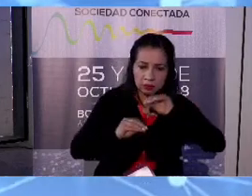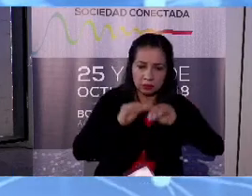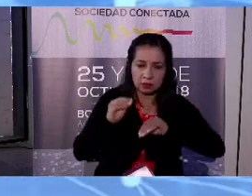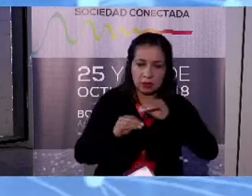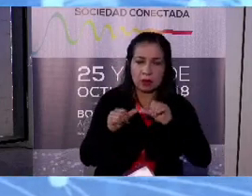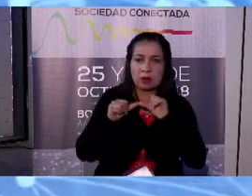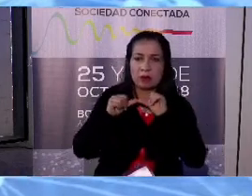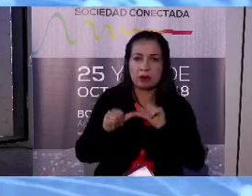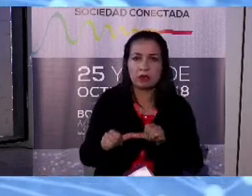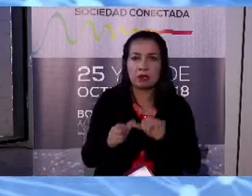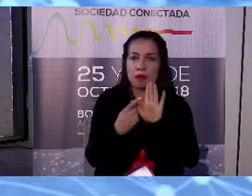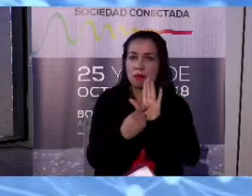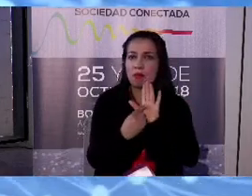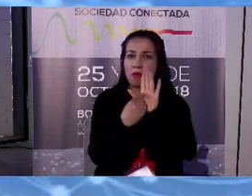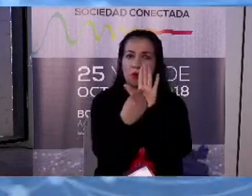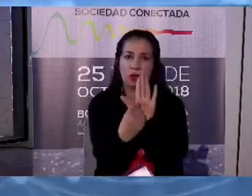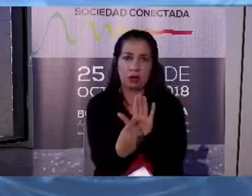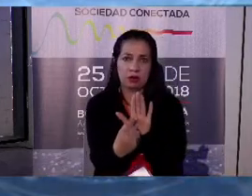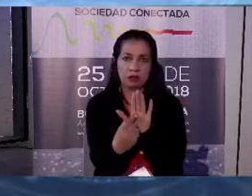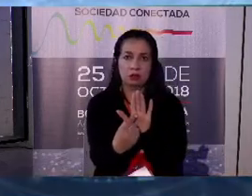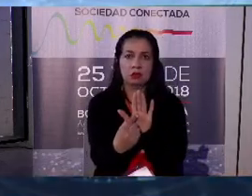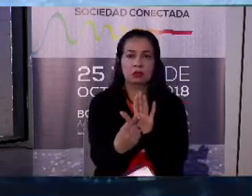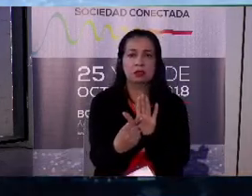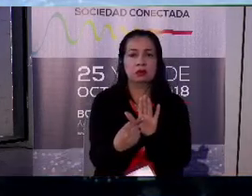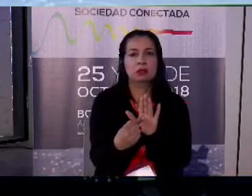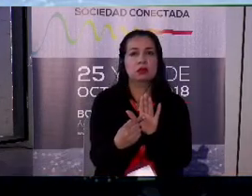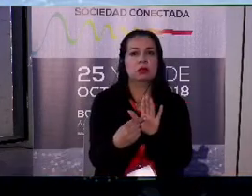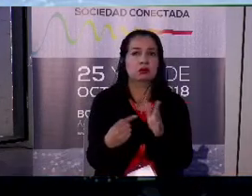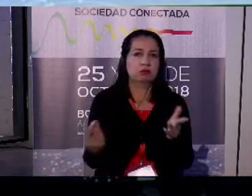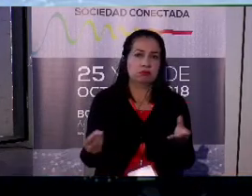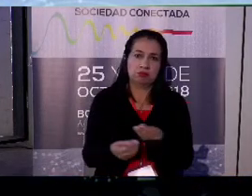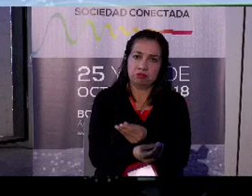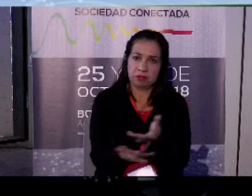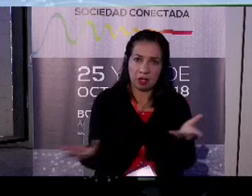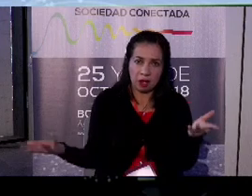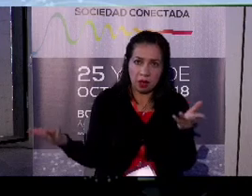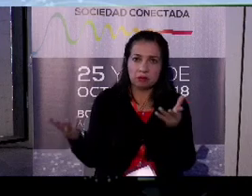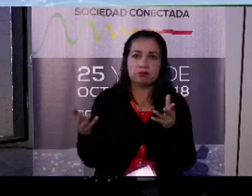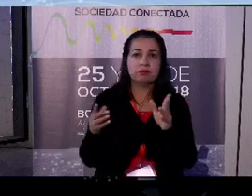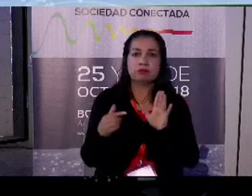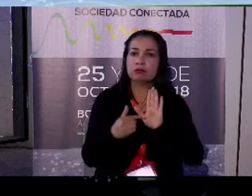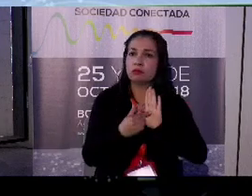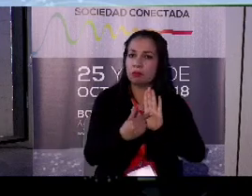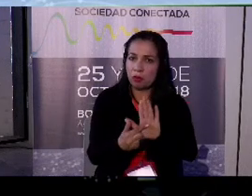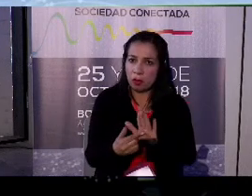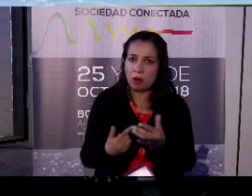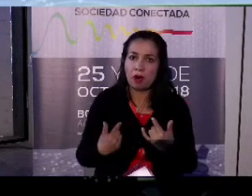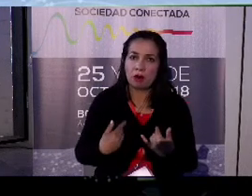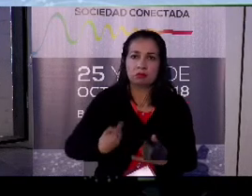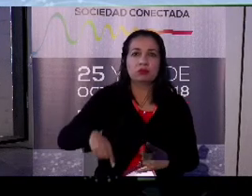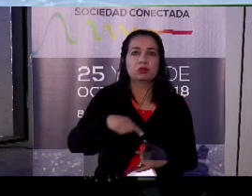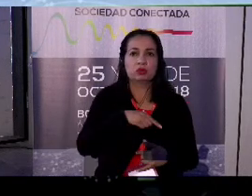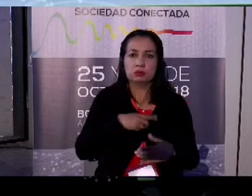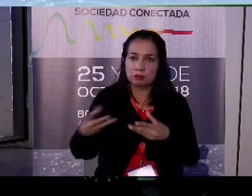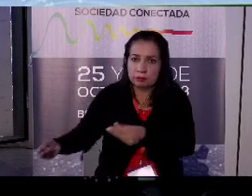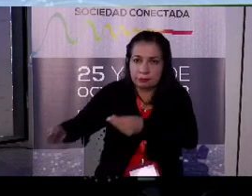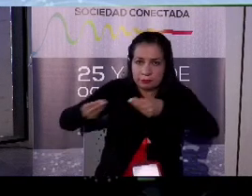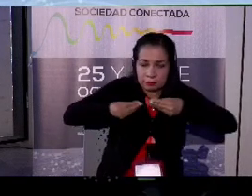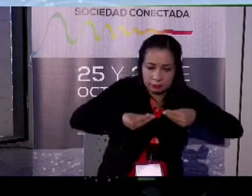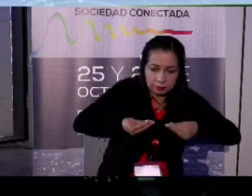implementado modelos y nos han proporcionado esos modelos a nosotros que pues ahora están